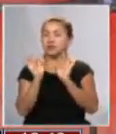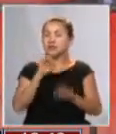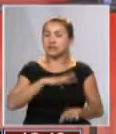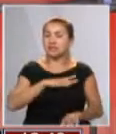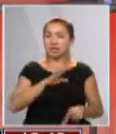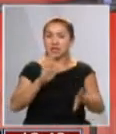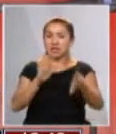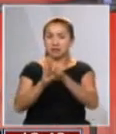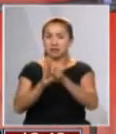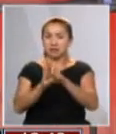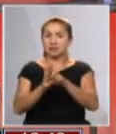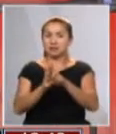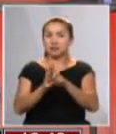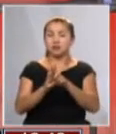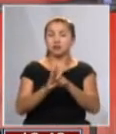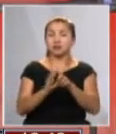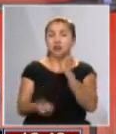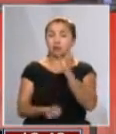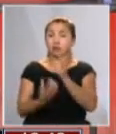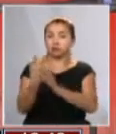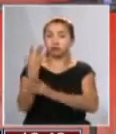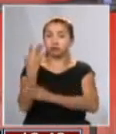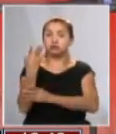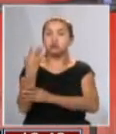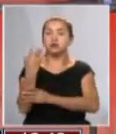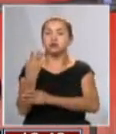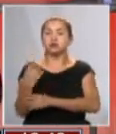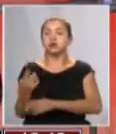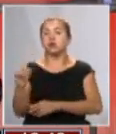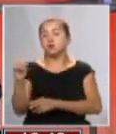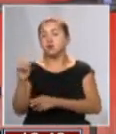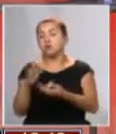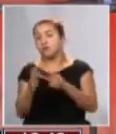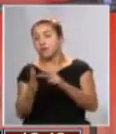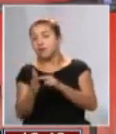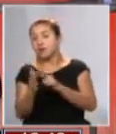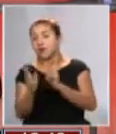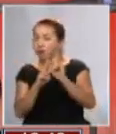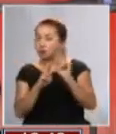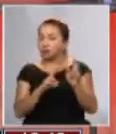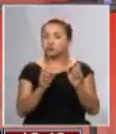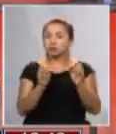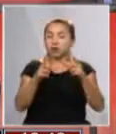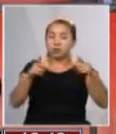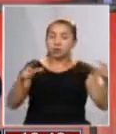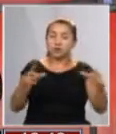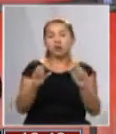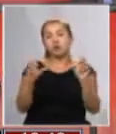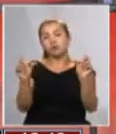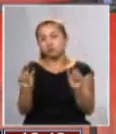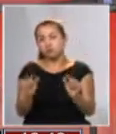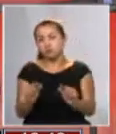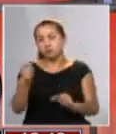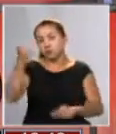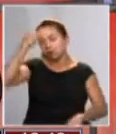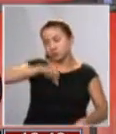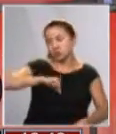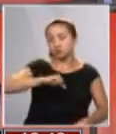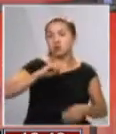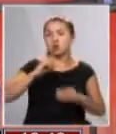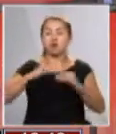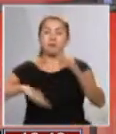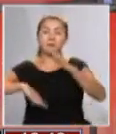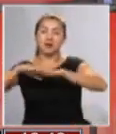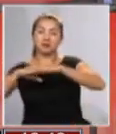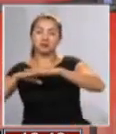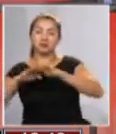la legislación tiende a ser bastante reactiva, es decir, surge un escándalo y se aumentan o se disminuyen las penas o se